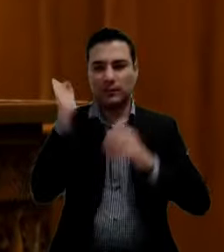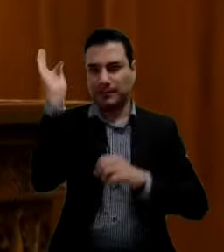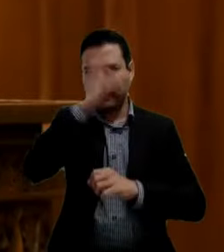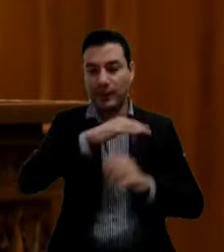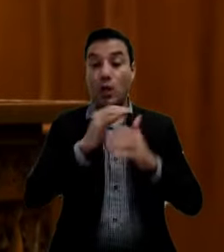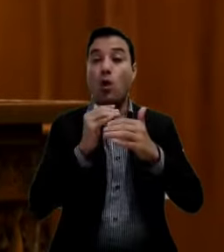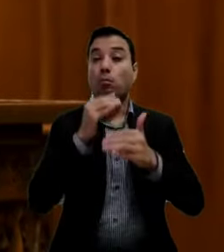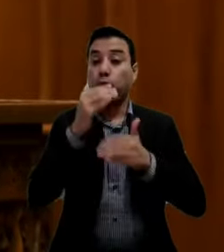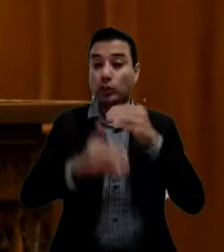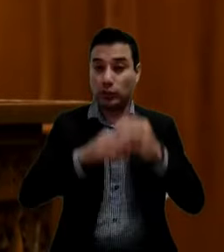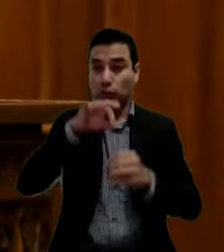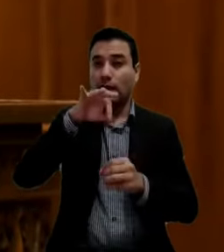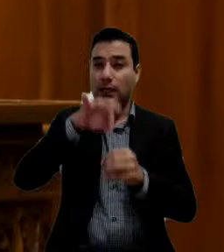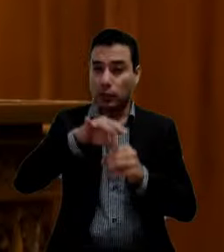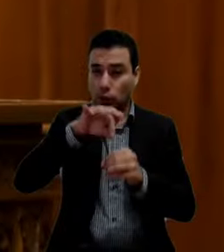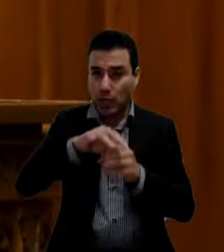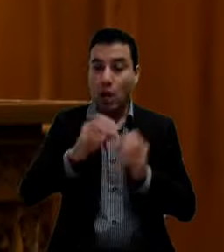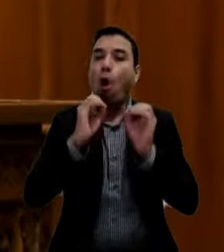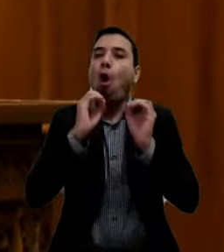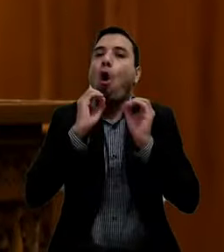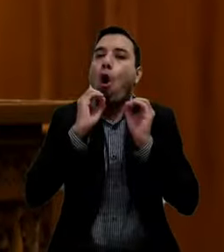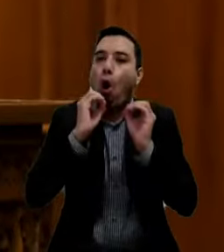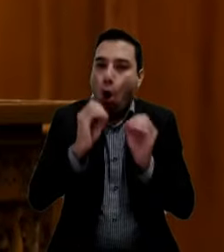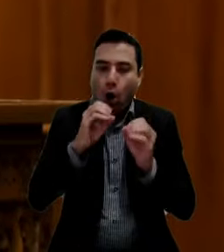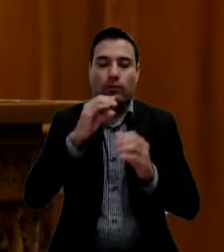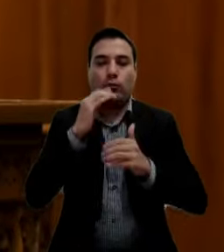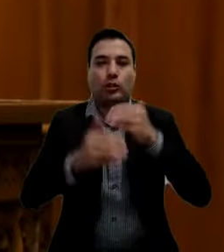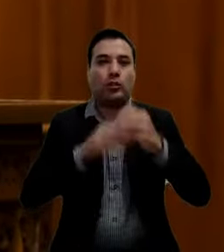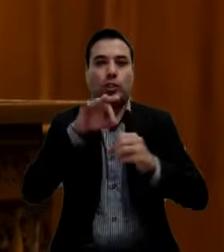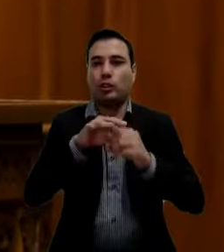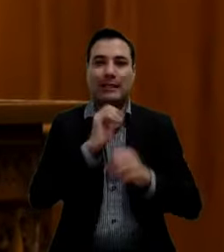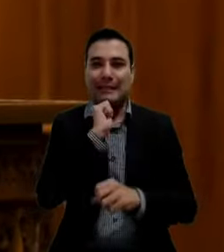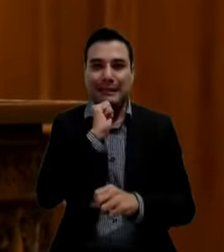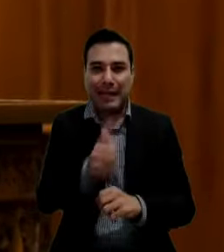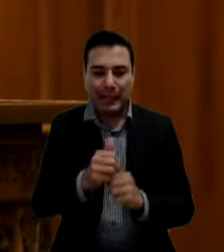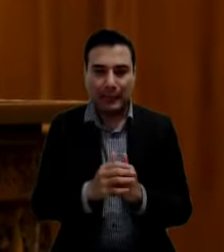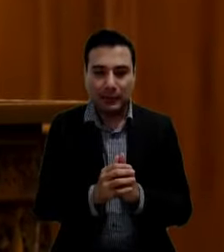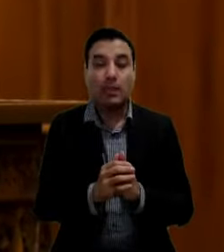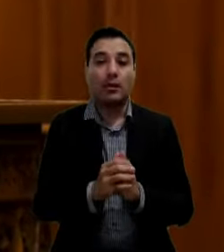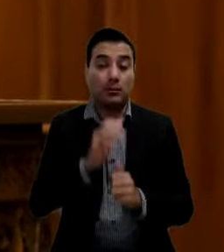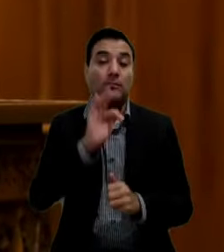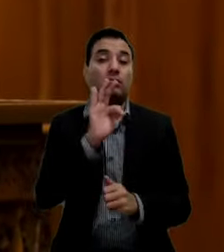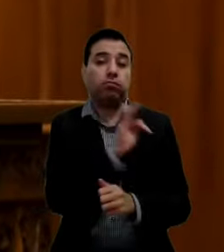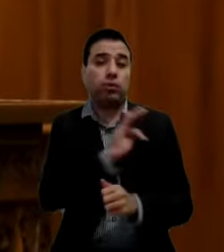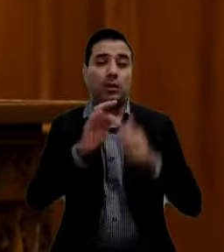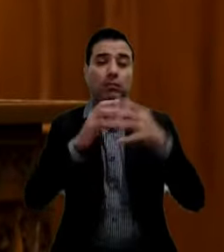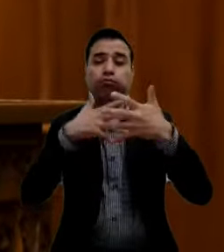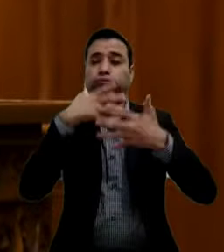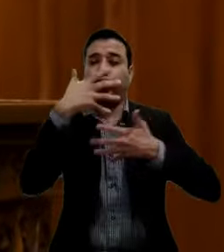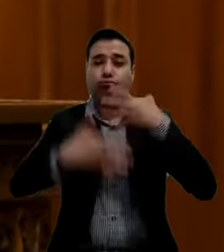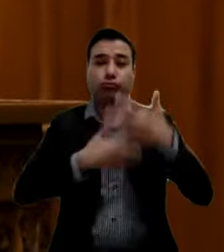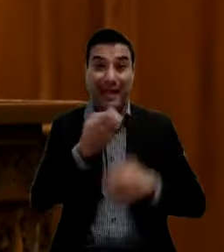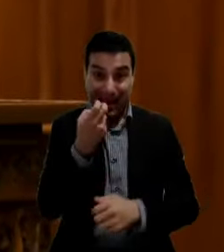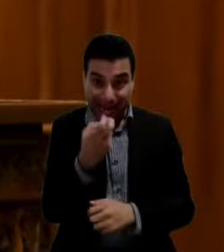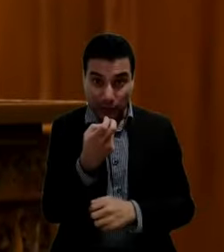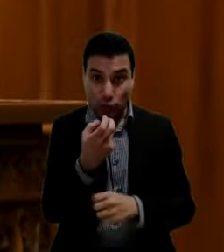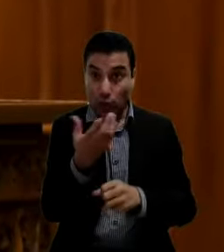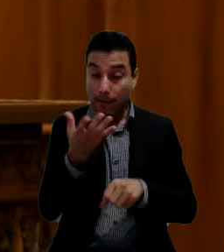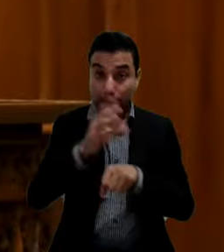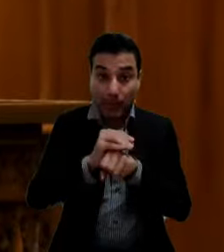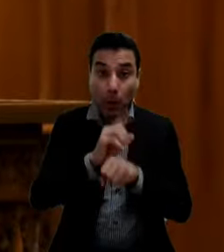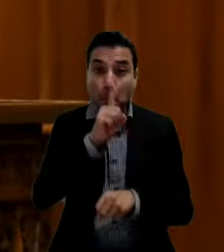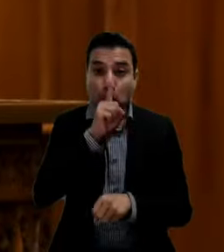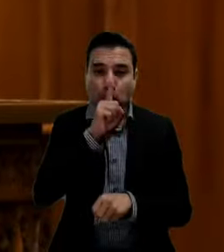fuera de ellos, lo que puede generar un clima de violencia que no debe ser tolerado o permitido. En